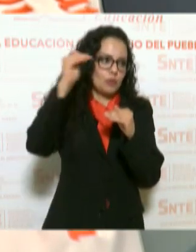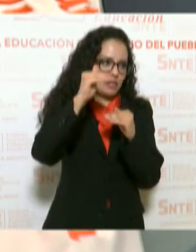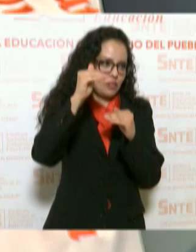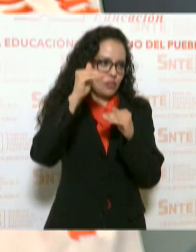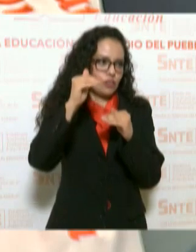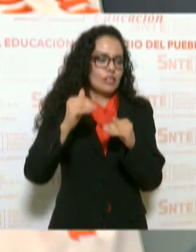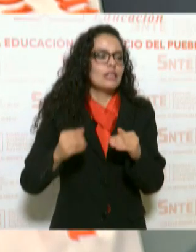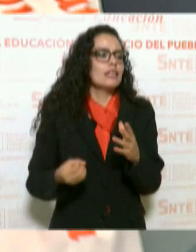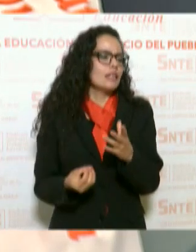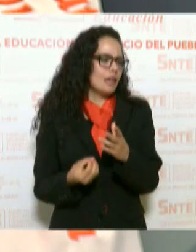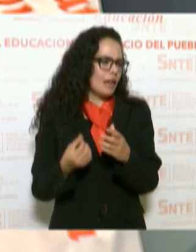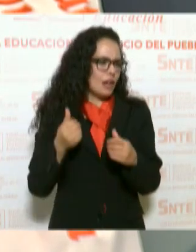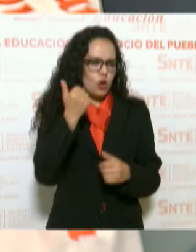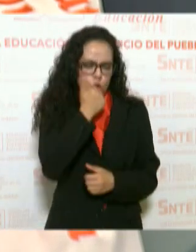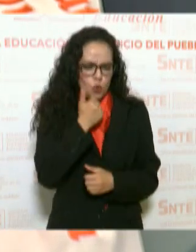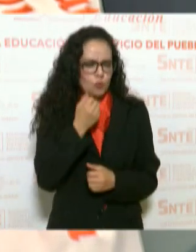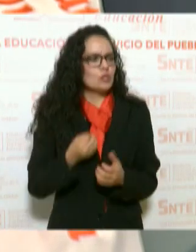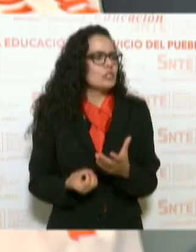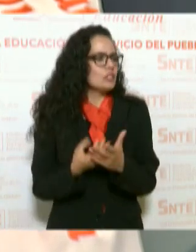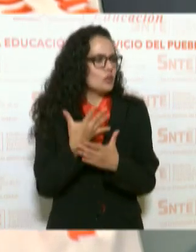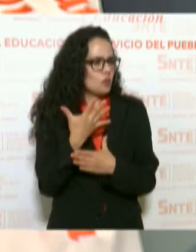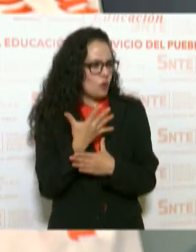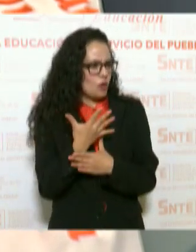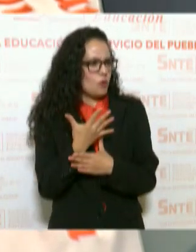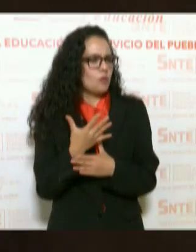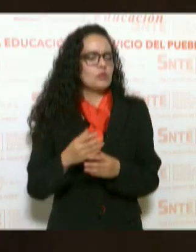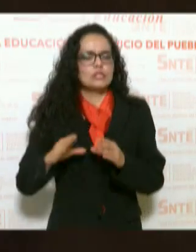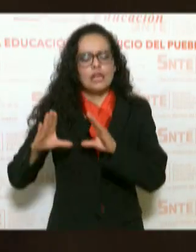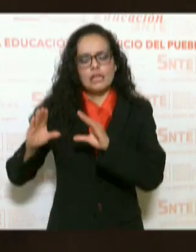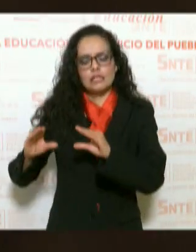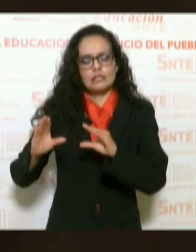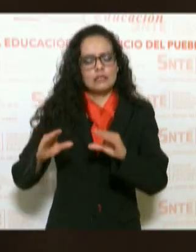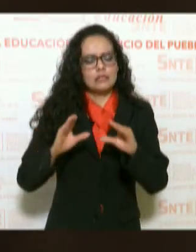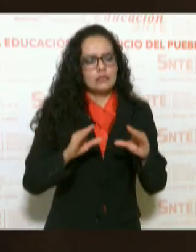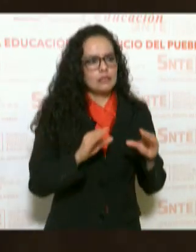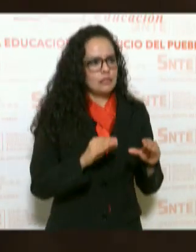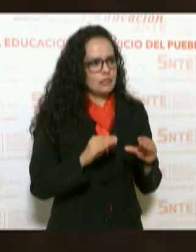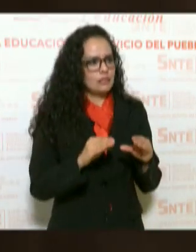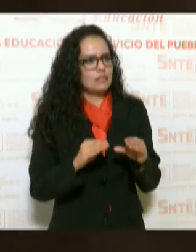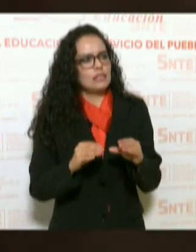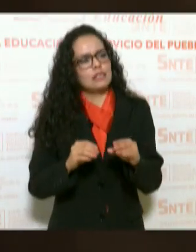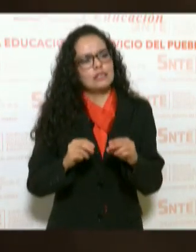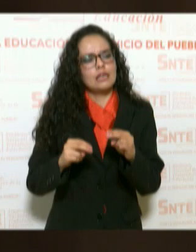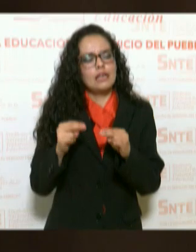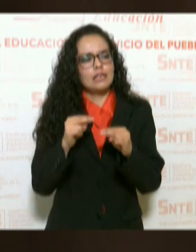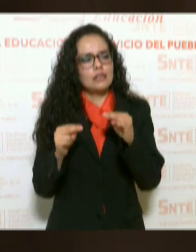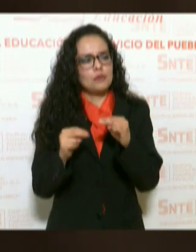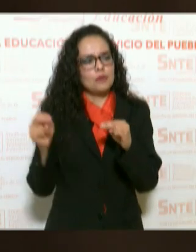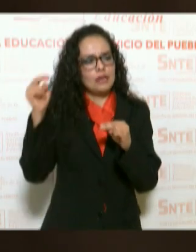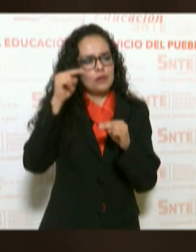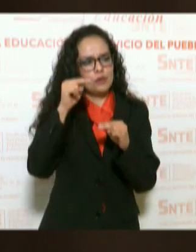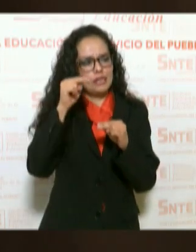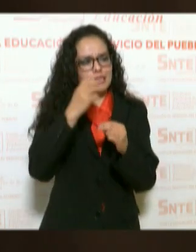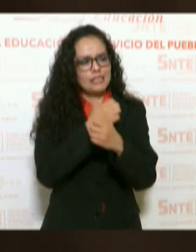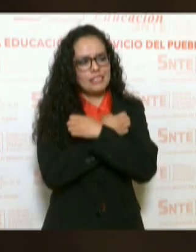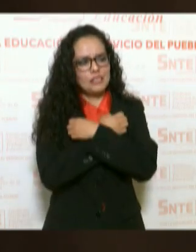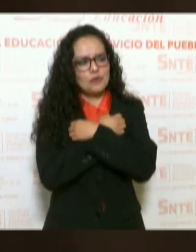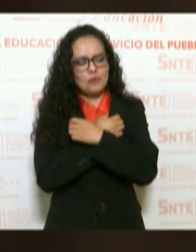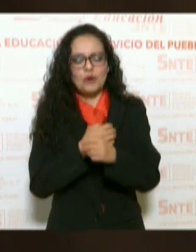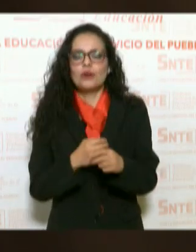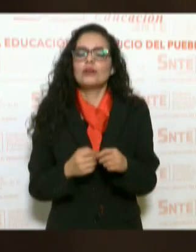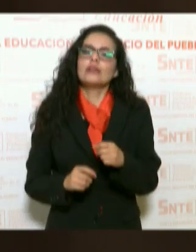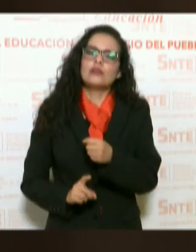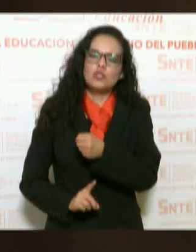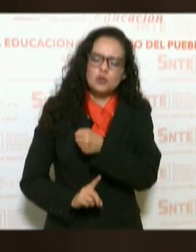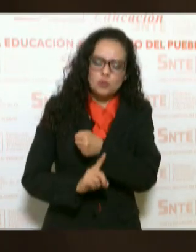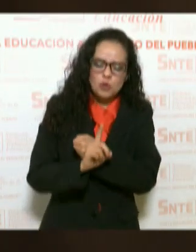nuevos retos. Ningún nivel educativo ha estado a salvo de las amenazas que se ciernen